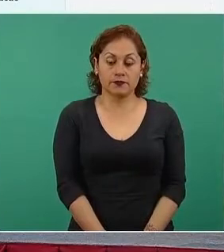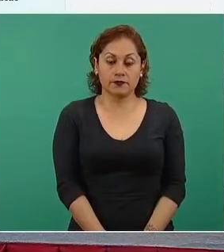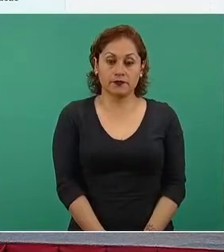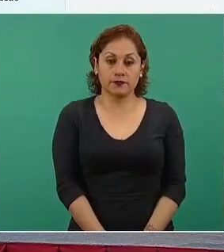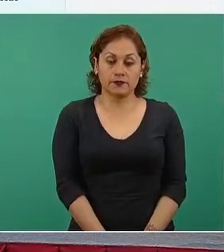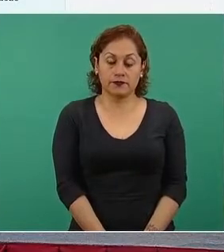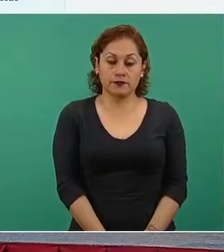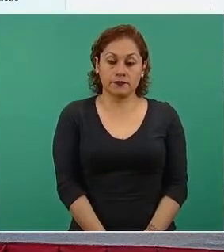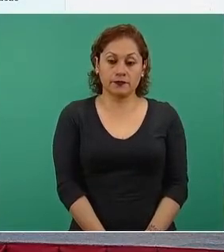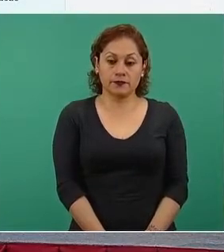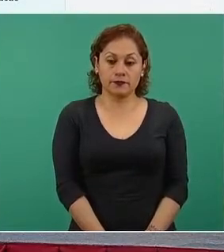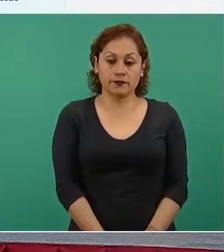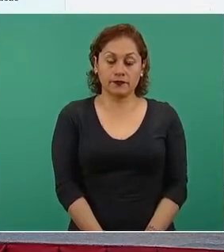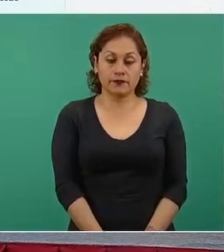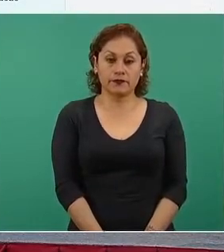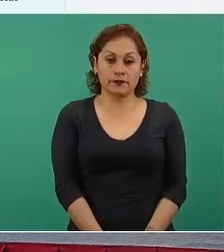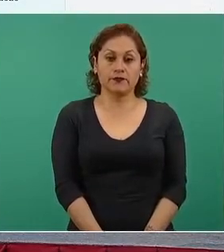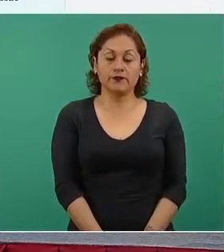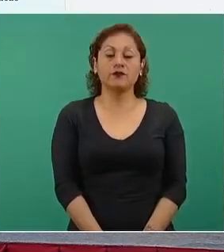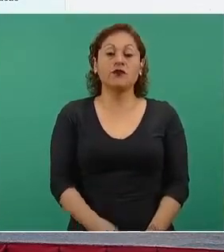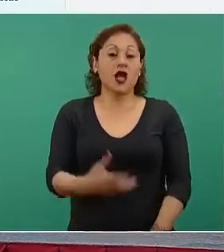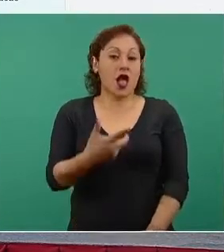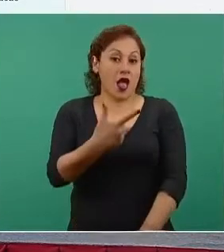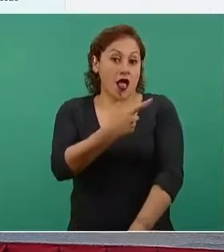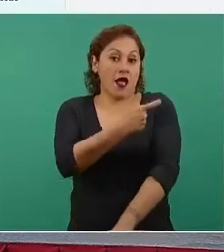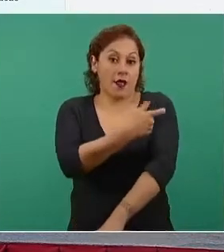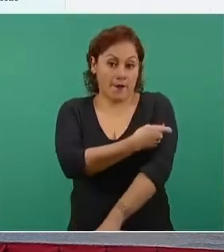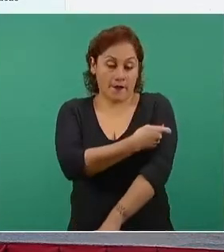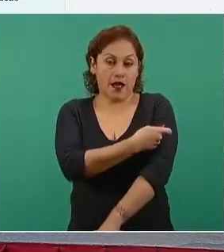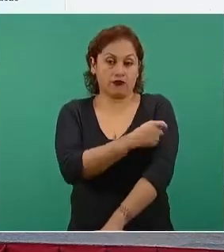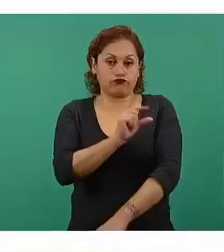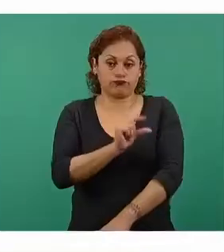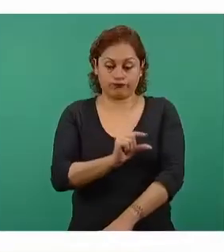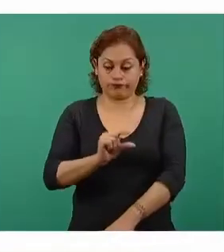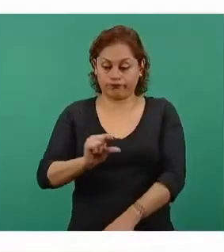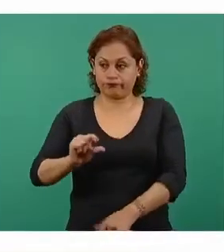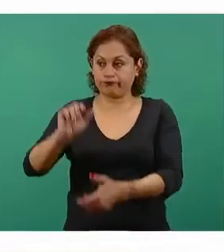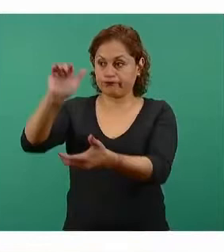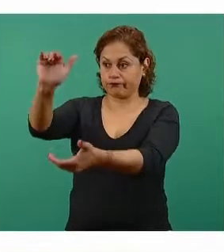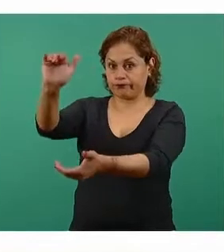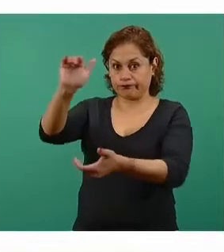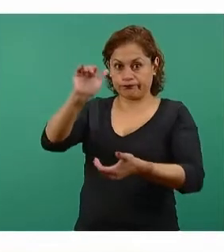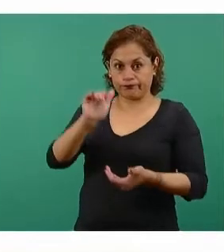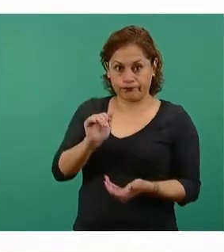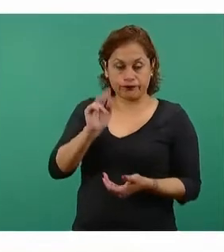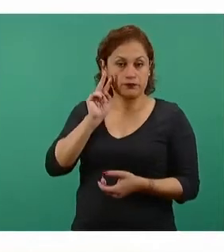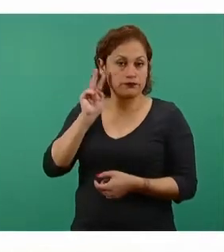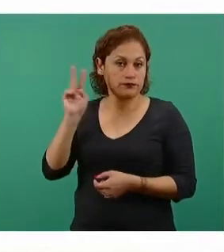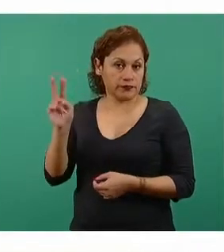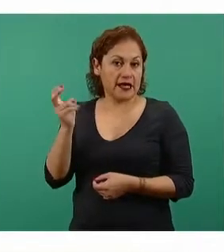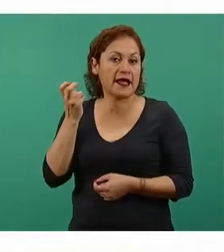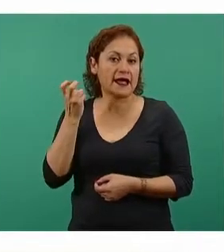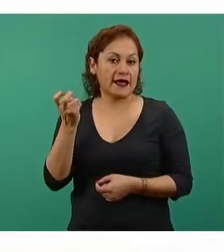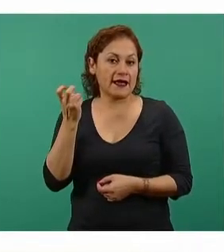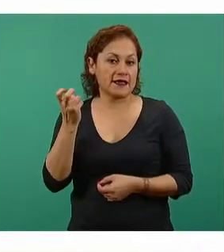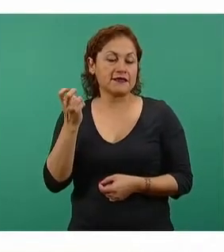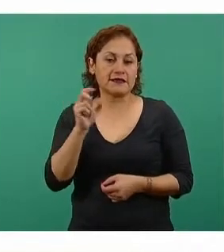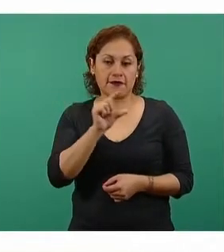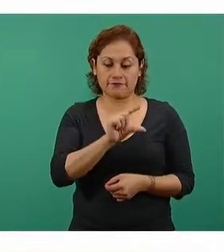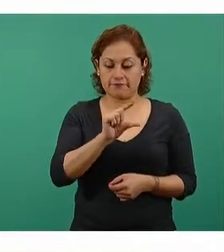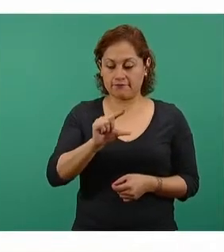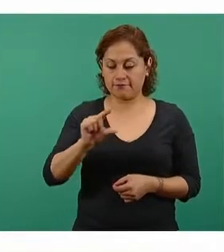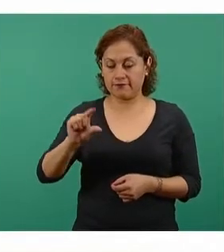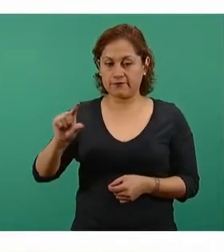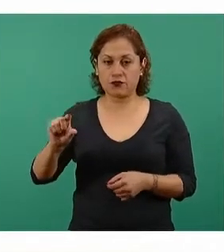Y bueno, de las vacunas recibidas actualmente en territorio nacional, pues también tenemos esta lámina que creo que ha sido muy representativa